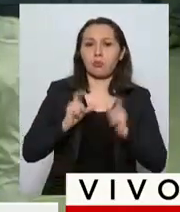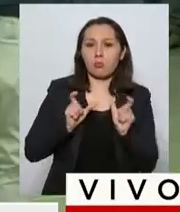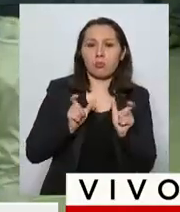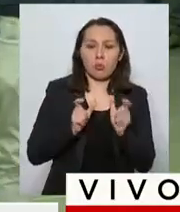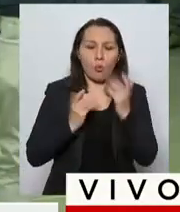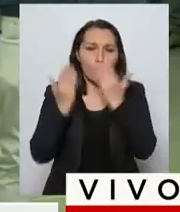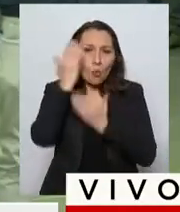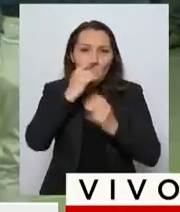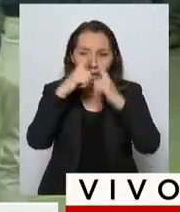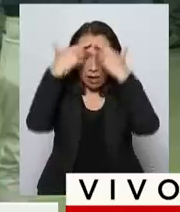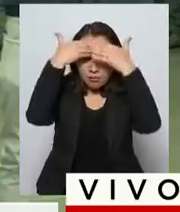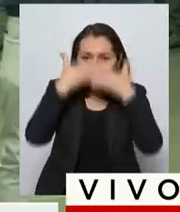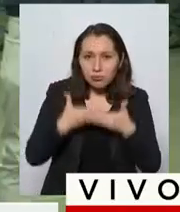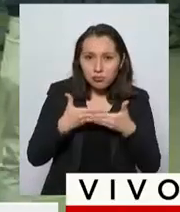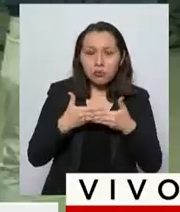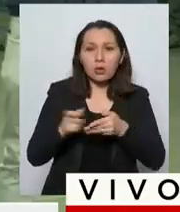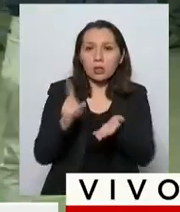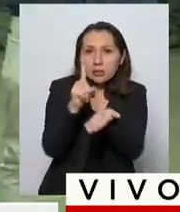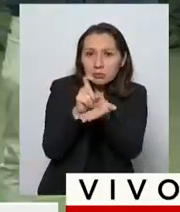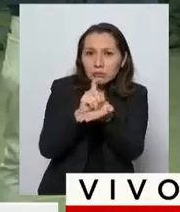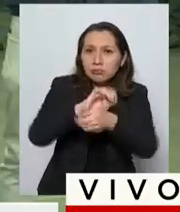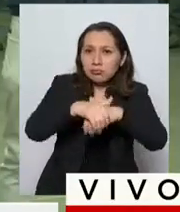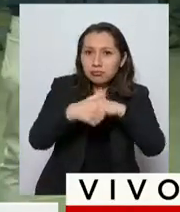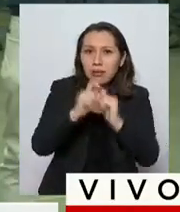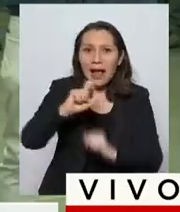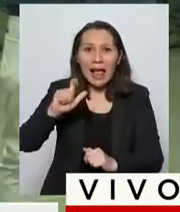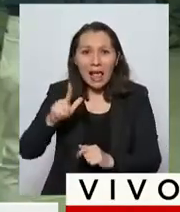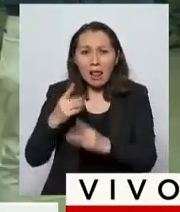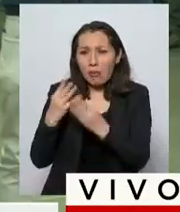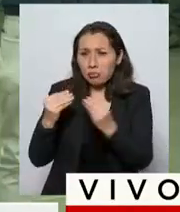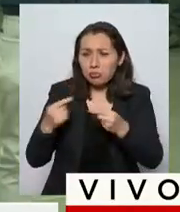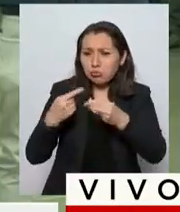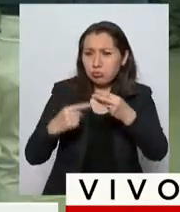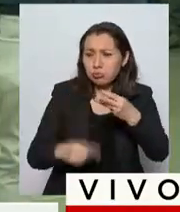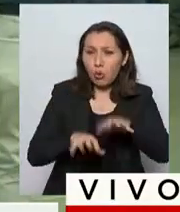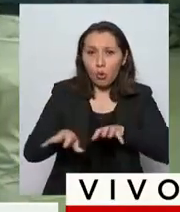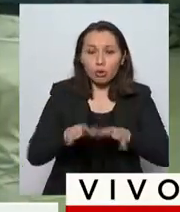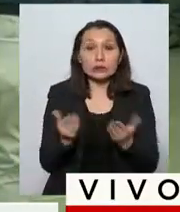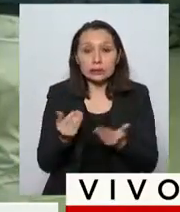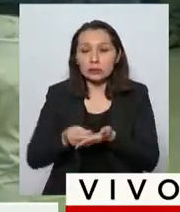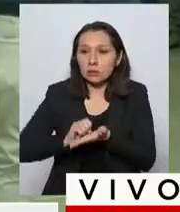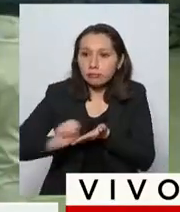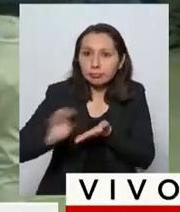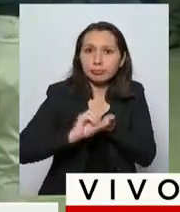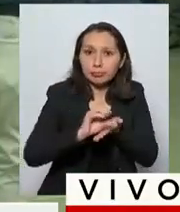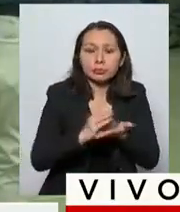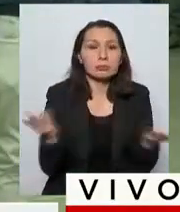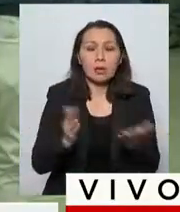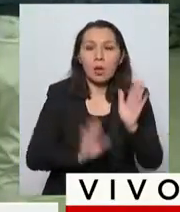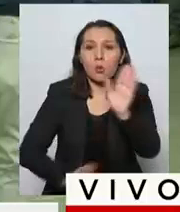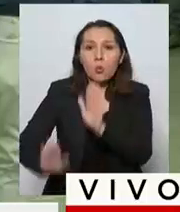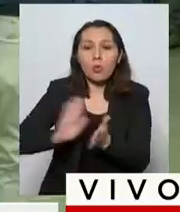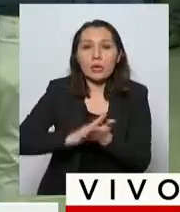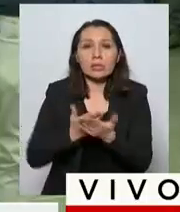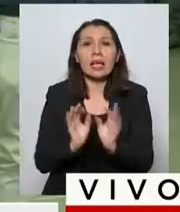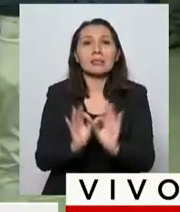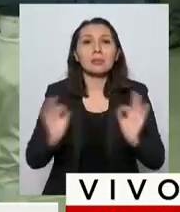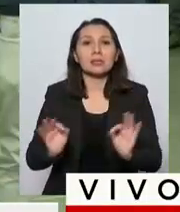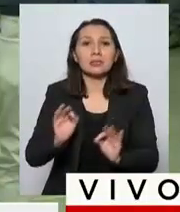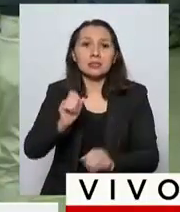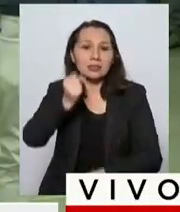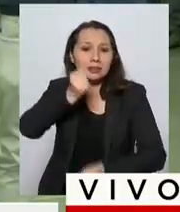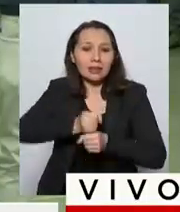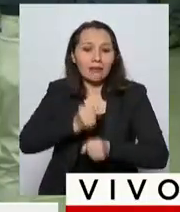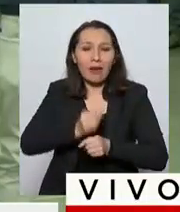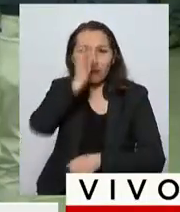protectores faciales, alcohol gel y muchos otros elementos necesarios para proteger la salud, especialmente de los trabajadores de